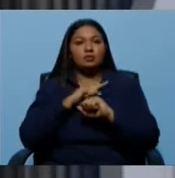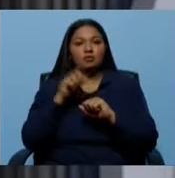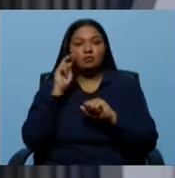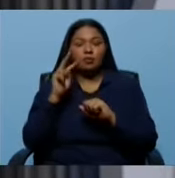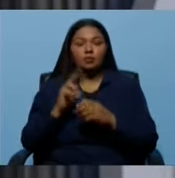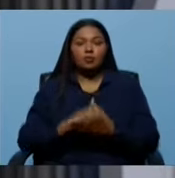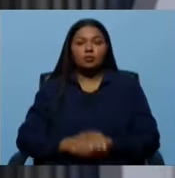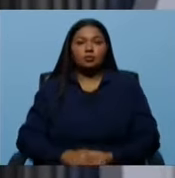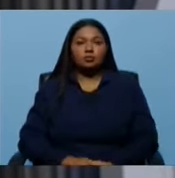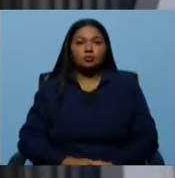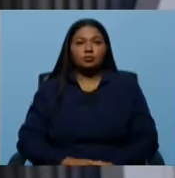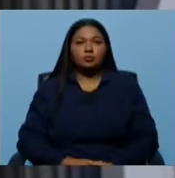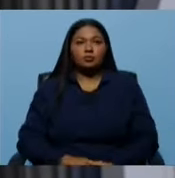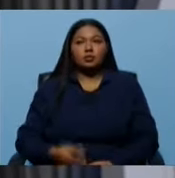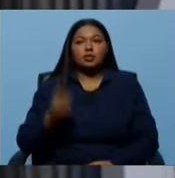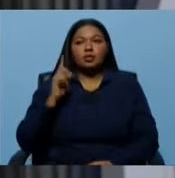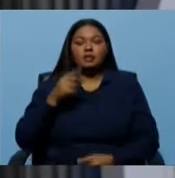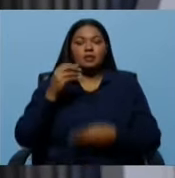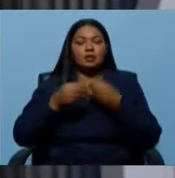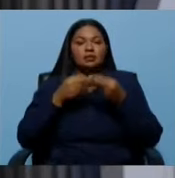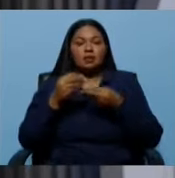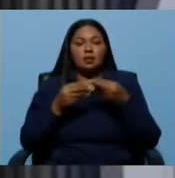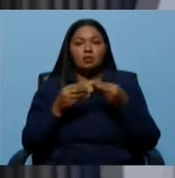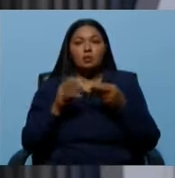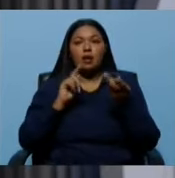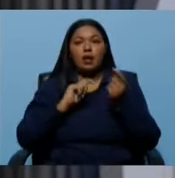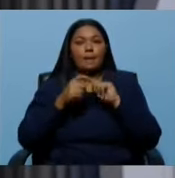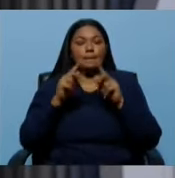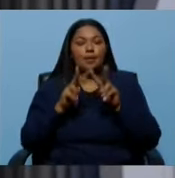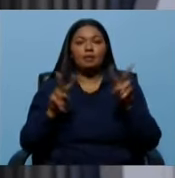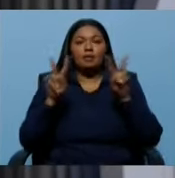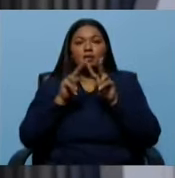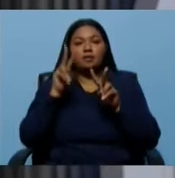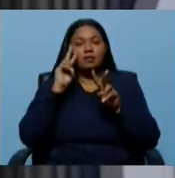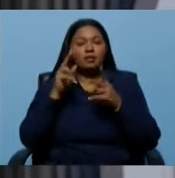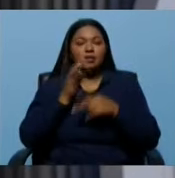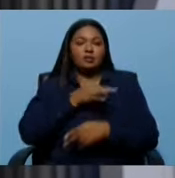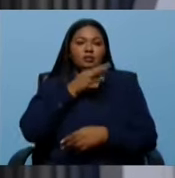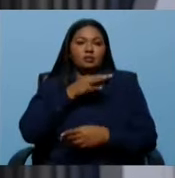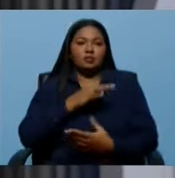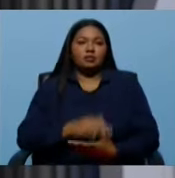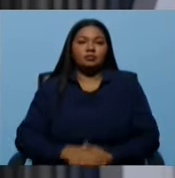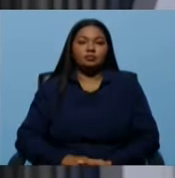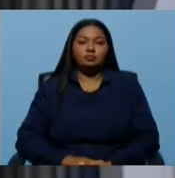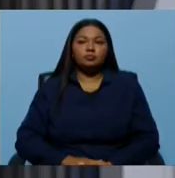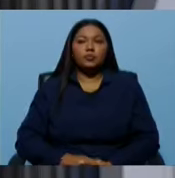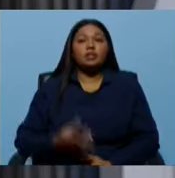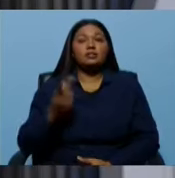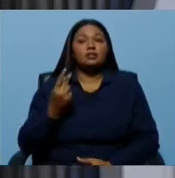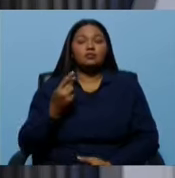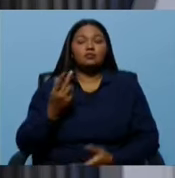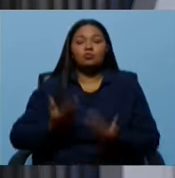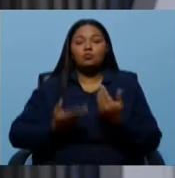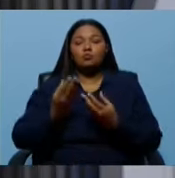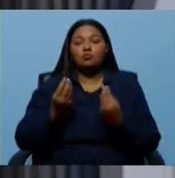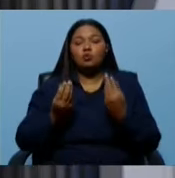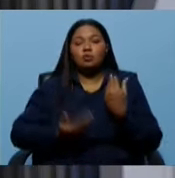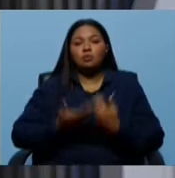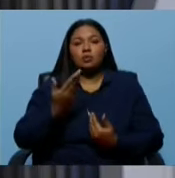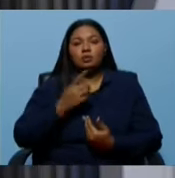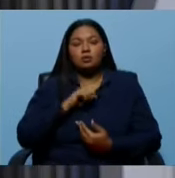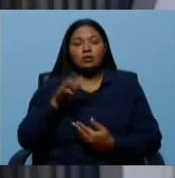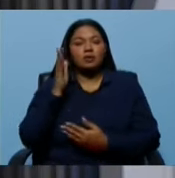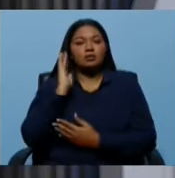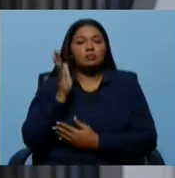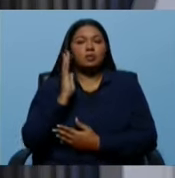tiempo ofensivo tiene que haber un cambio sociológico, de códigos, de valores desde el punto de vista de la sociedad. El segundo momento es muy importante en las asambleas, una vez que hacemos